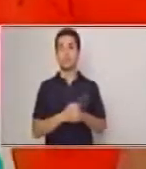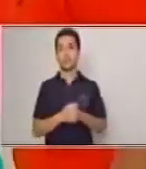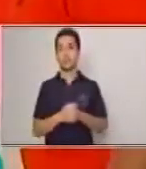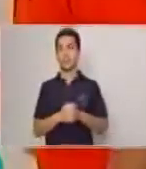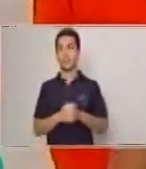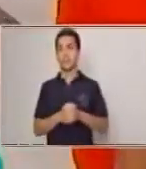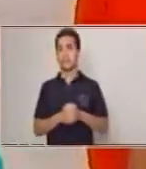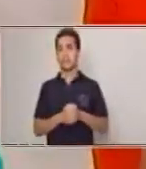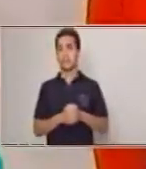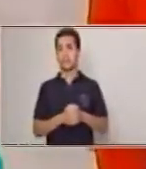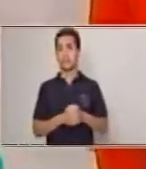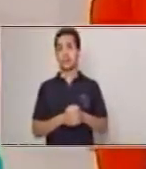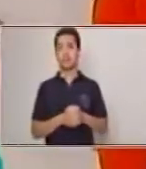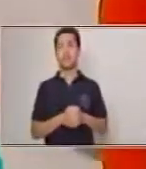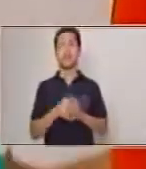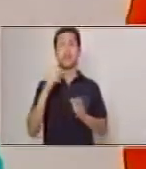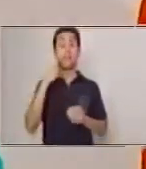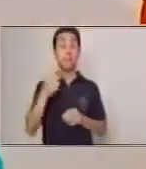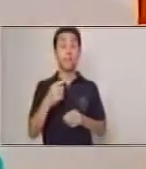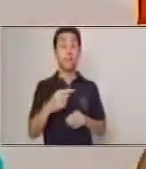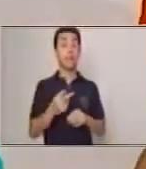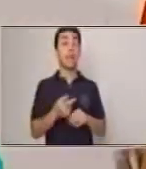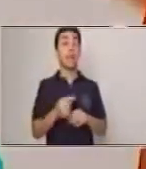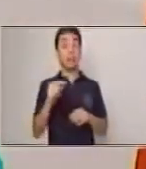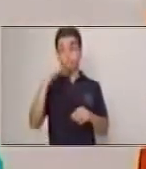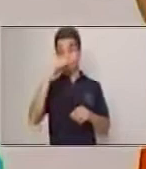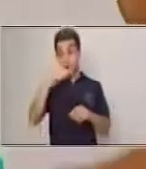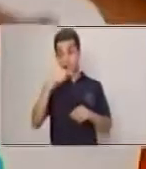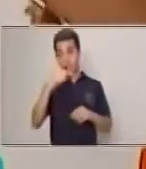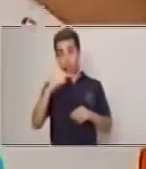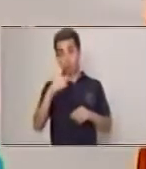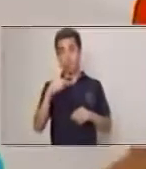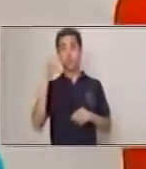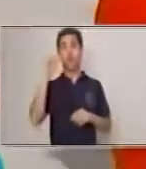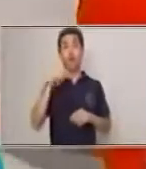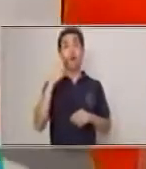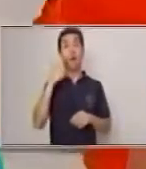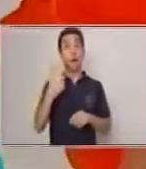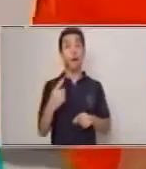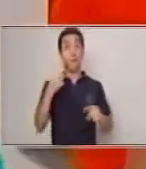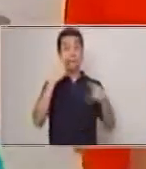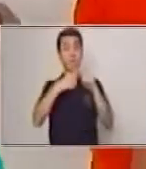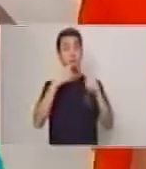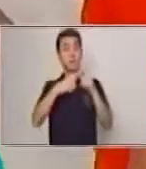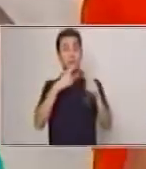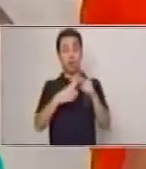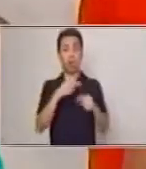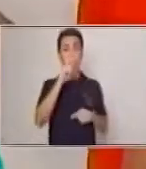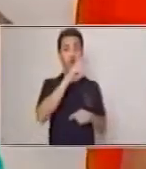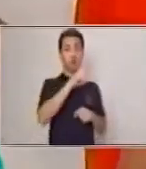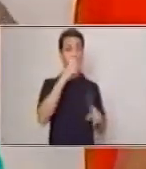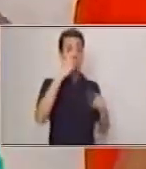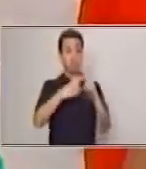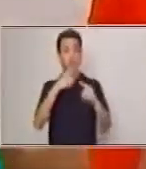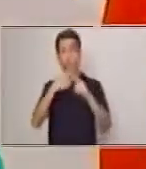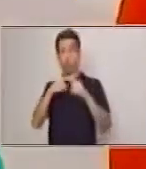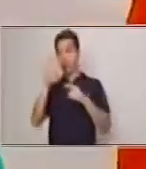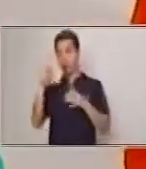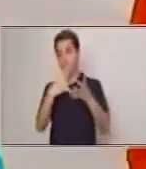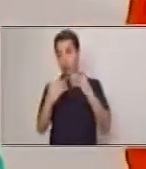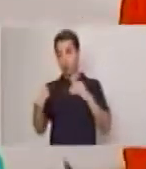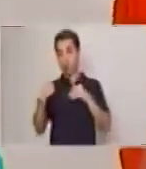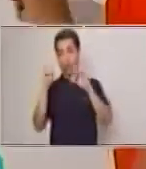El patrón nos indica signo menos y la multiplicación de los dos, 2 por 4,